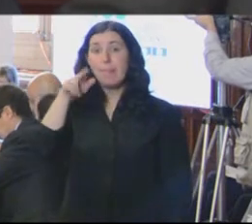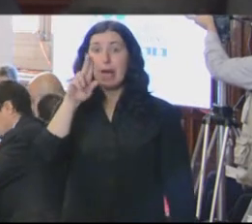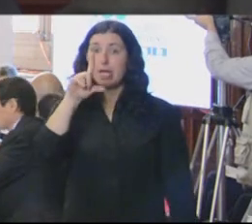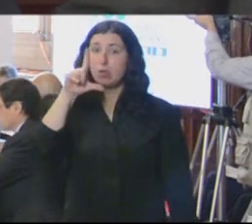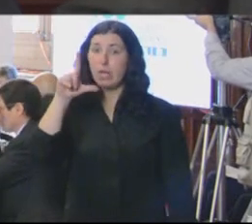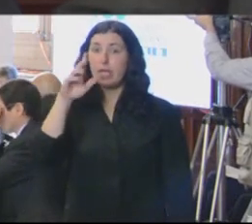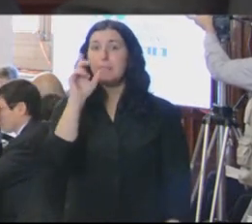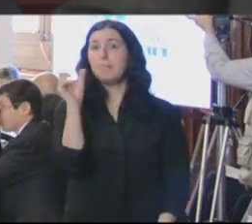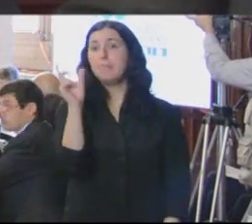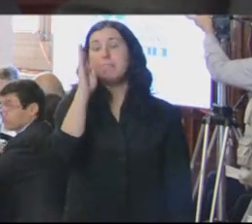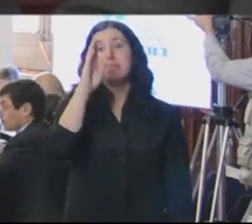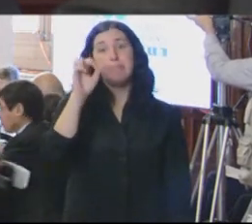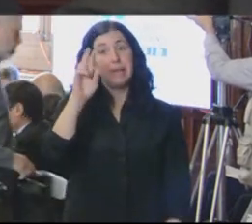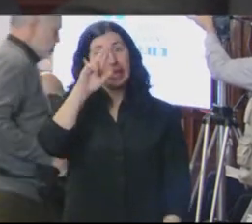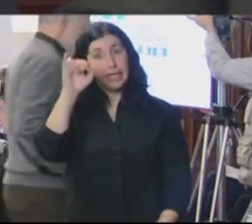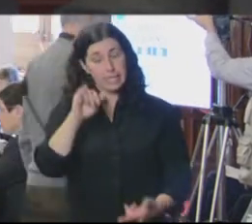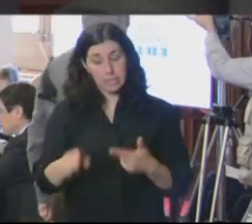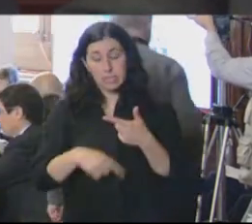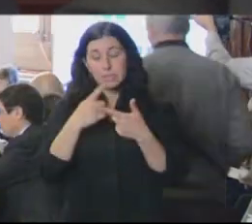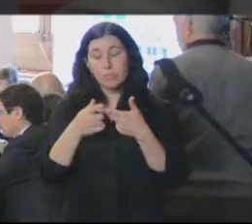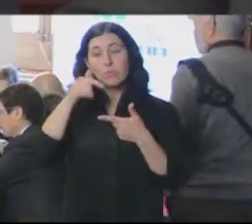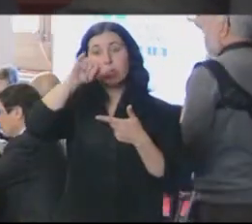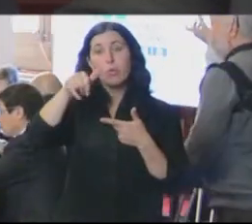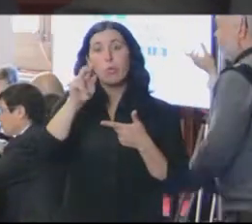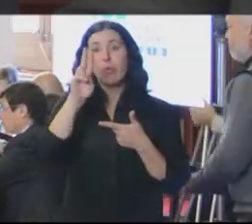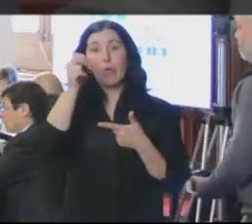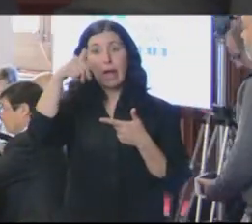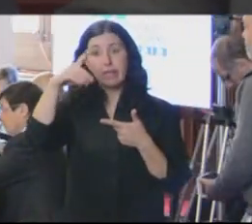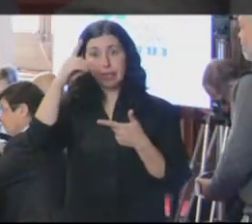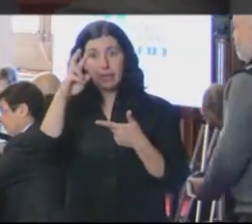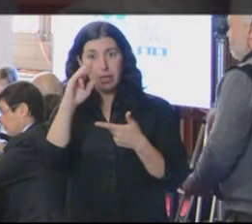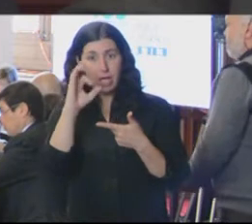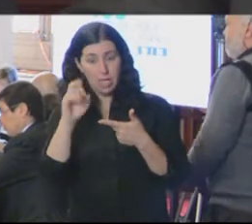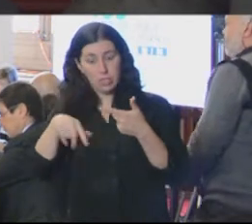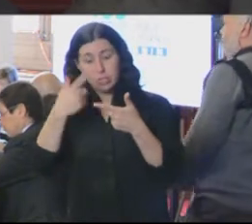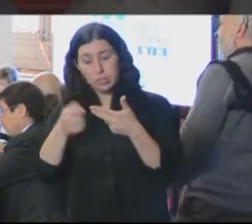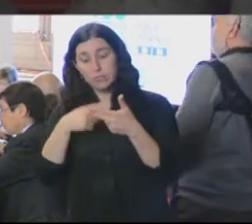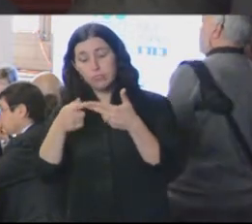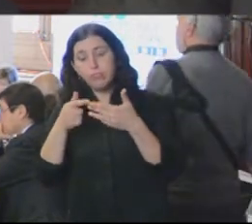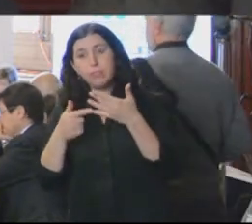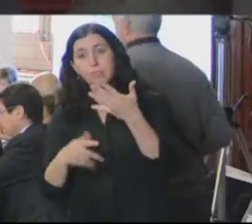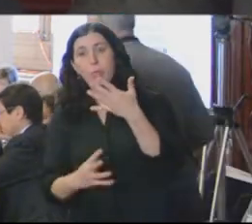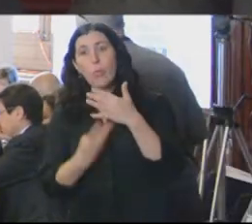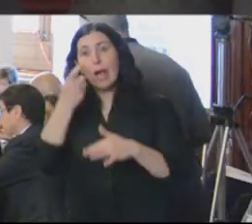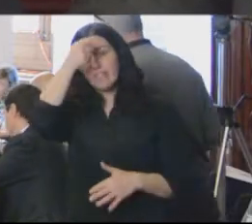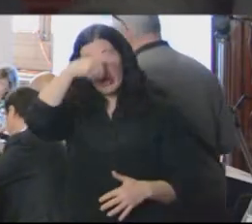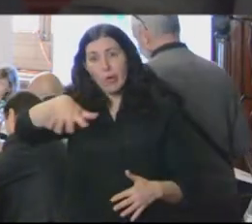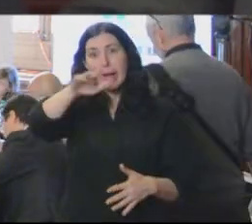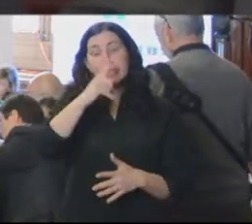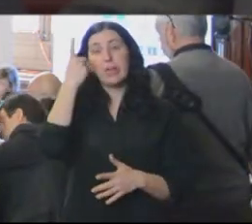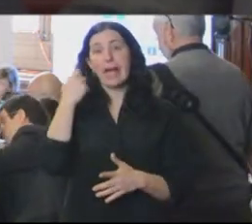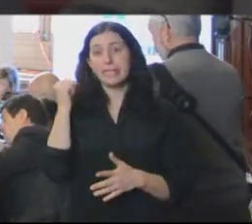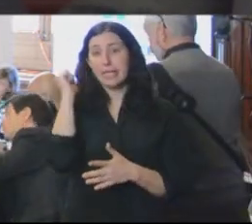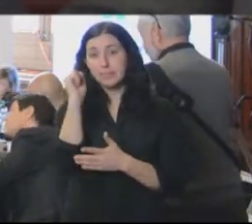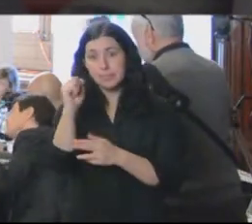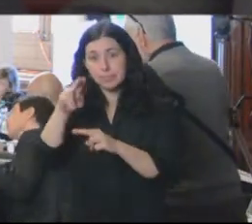Antioquia, Juan Darío Hoyos Muñoz en Tumaco y los 4 campesinos heridos ayer en el